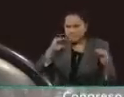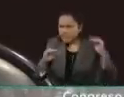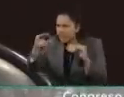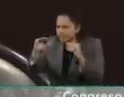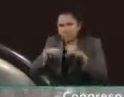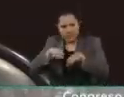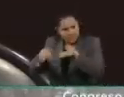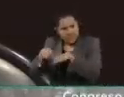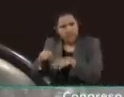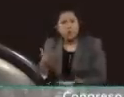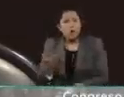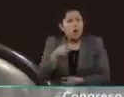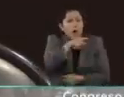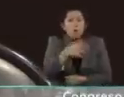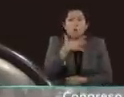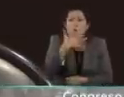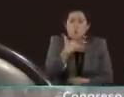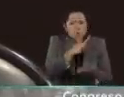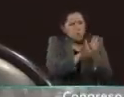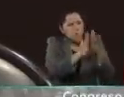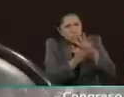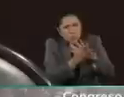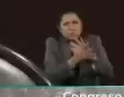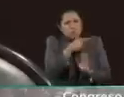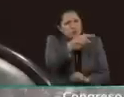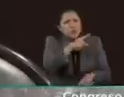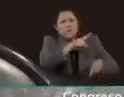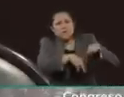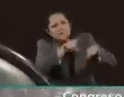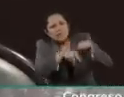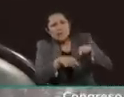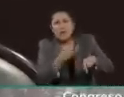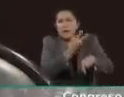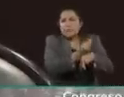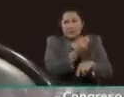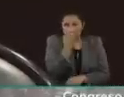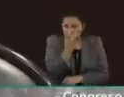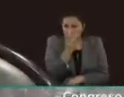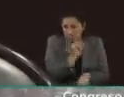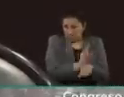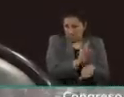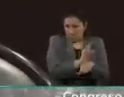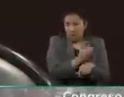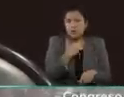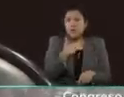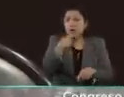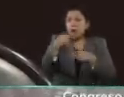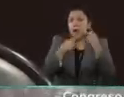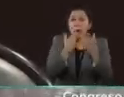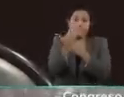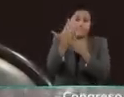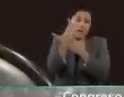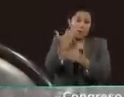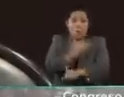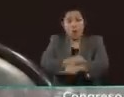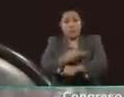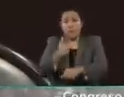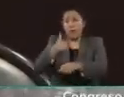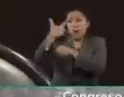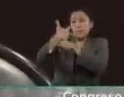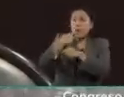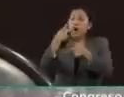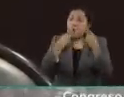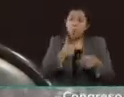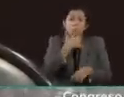una simulación, que no sea nada más un discurso de una mañana o de una tarde. Un combate a la corrupción